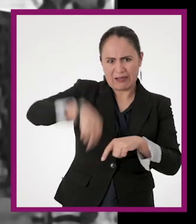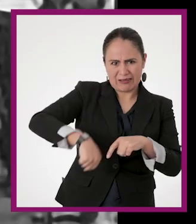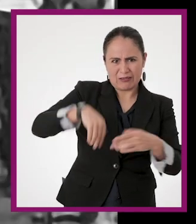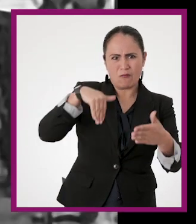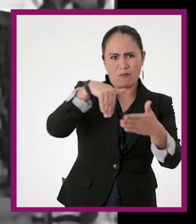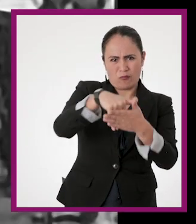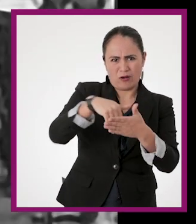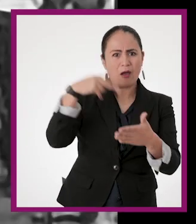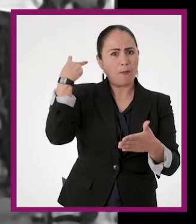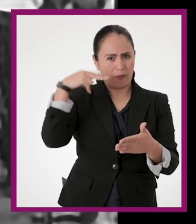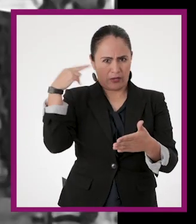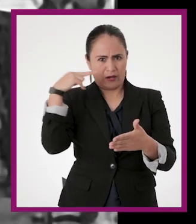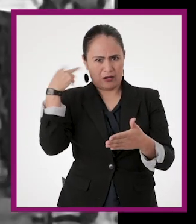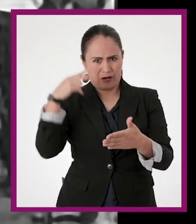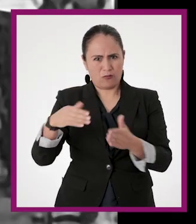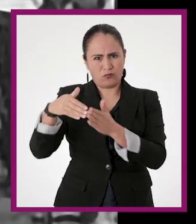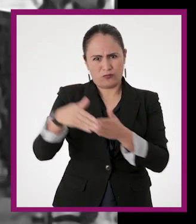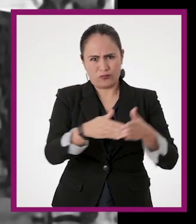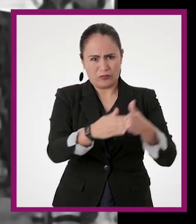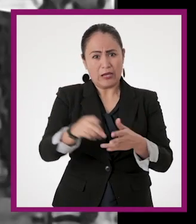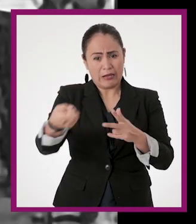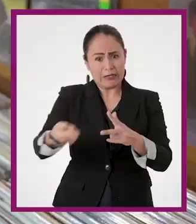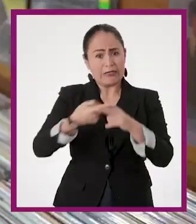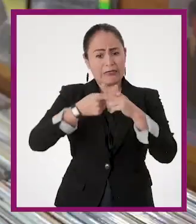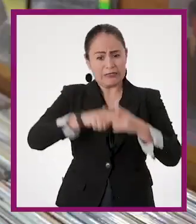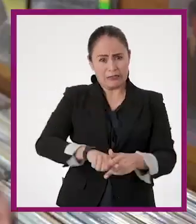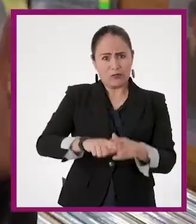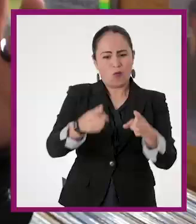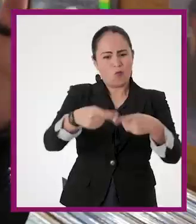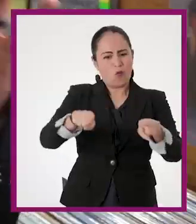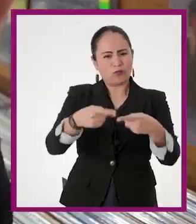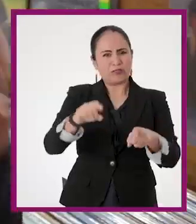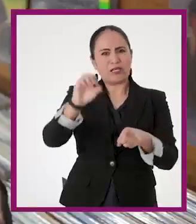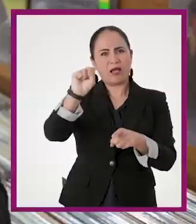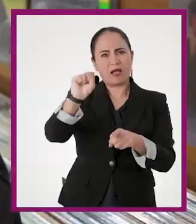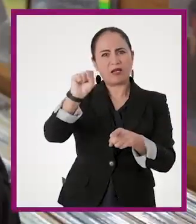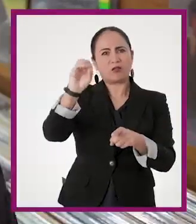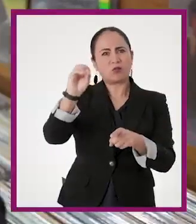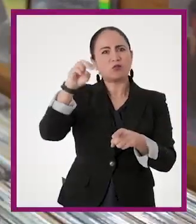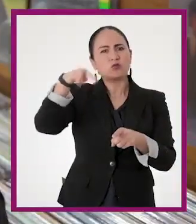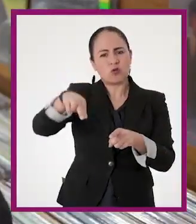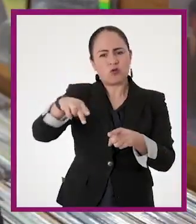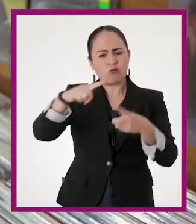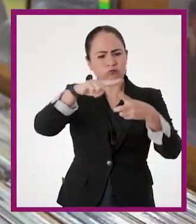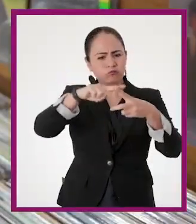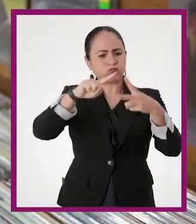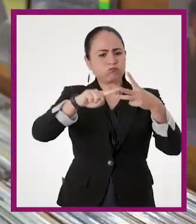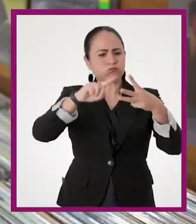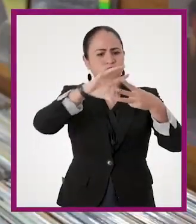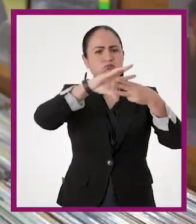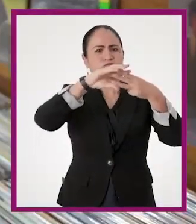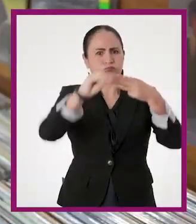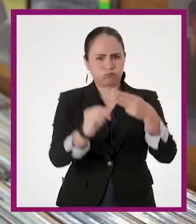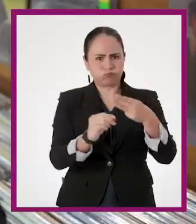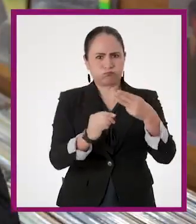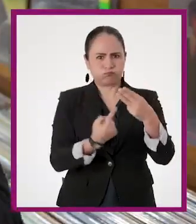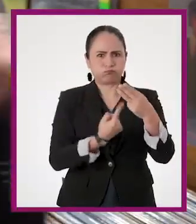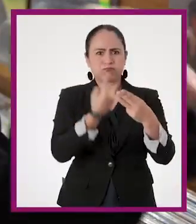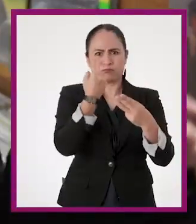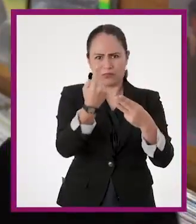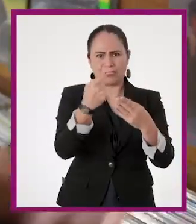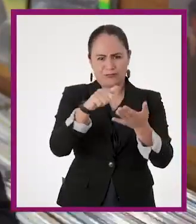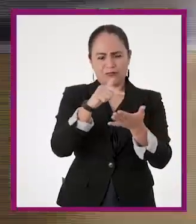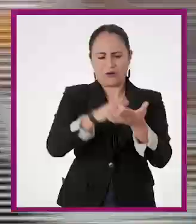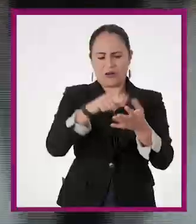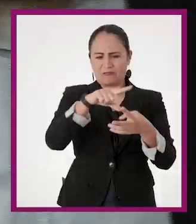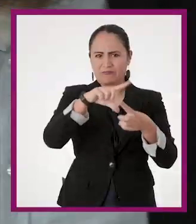al puerto de Veracruz. Y ahí se inició esta tradición del son, que tiene esta fusión de todos los elementos musicales de